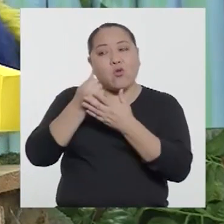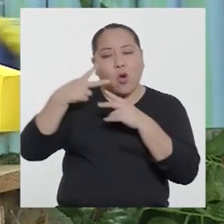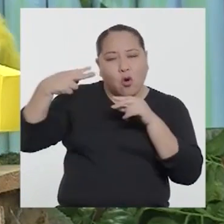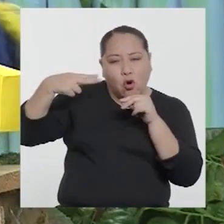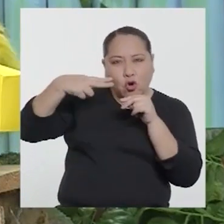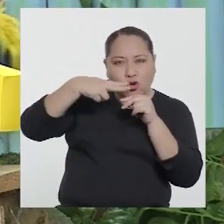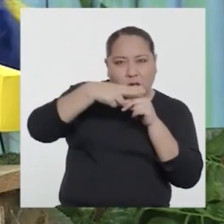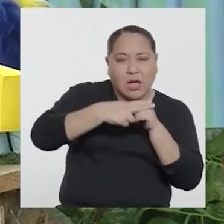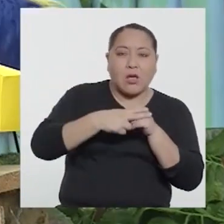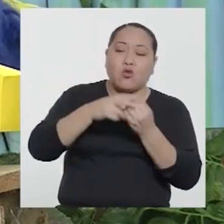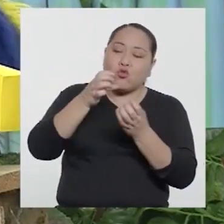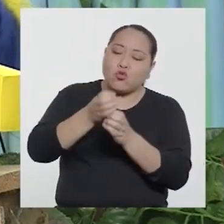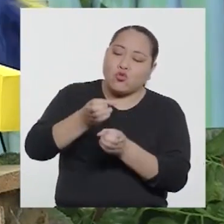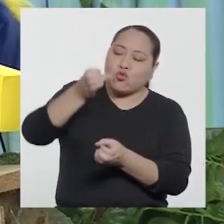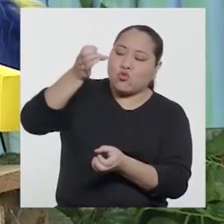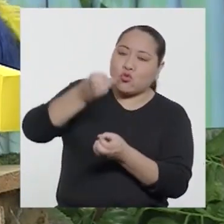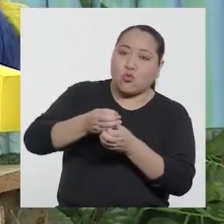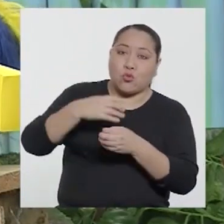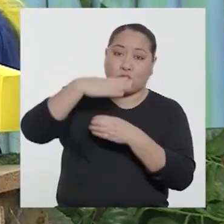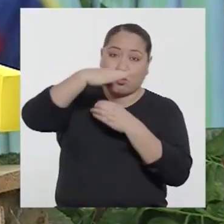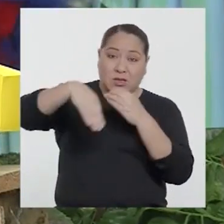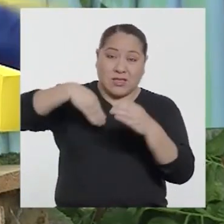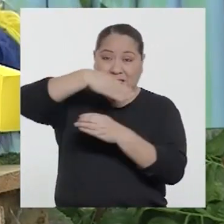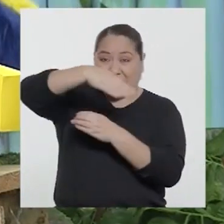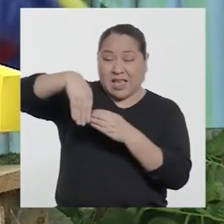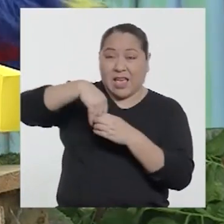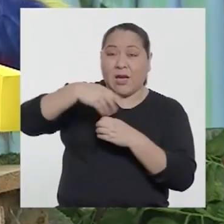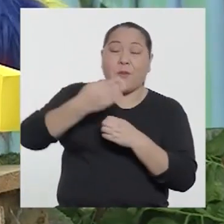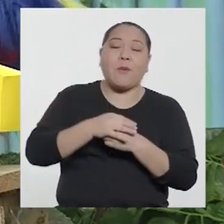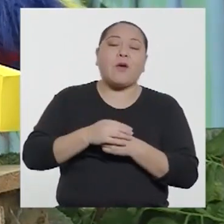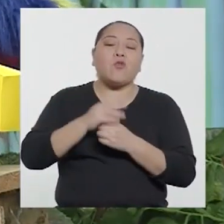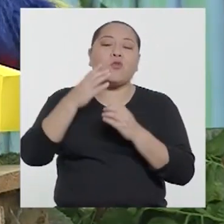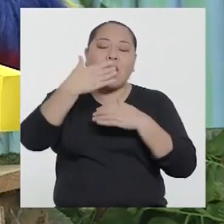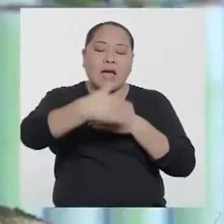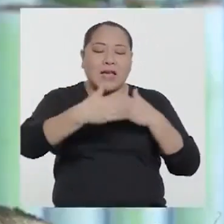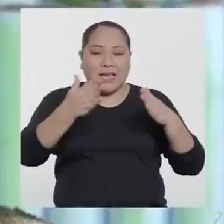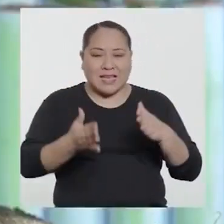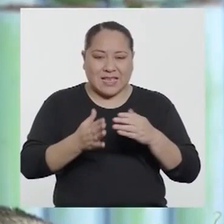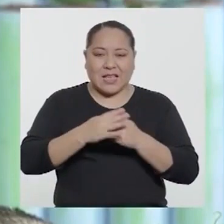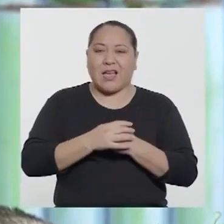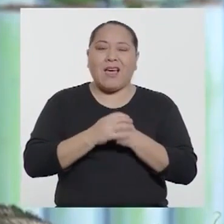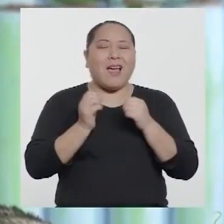cortar, unos tubos de papel toalla y una caja.